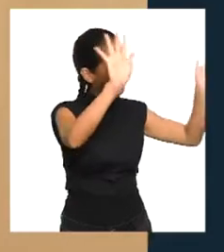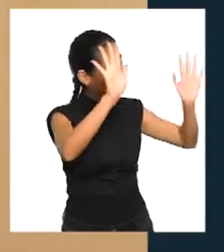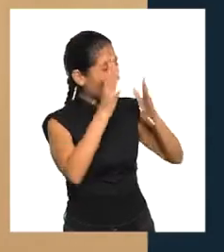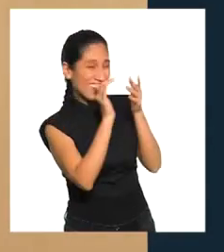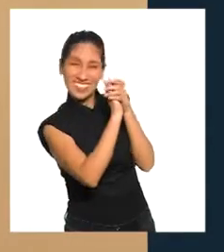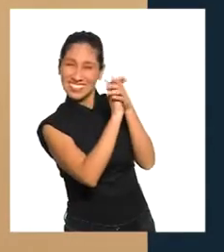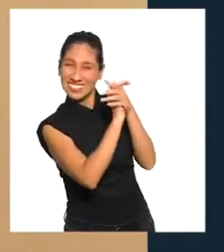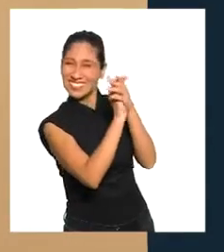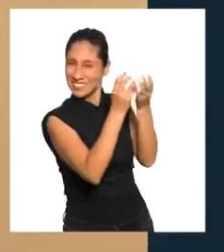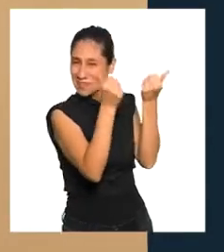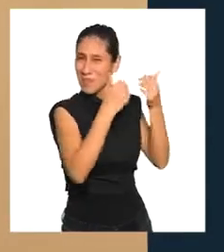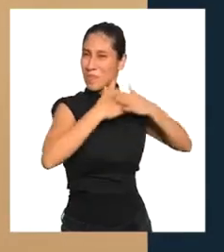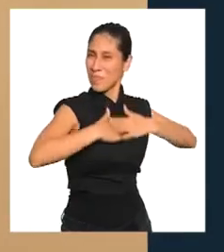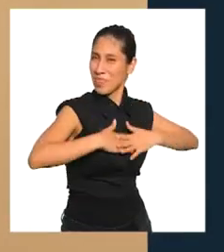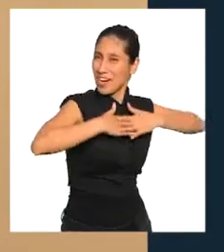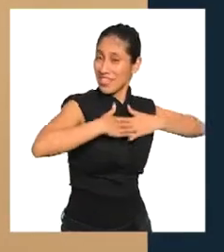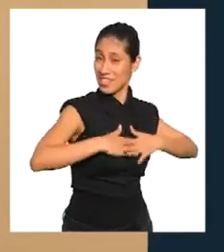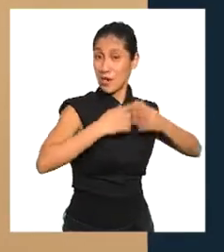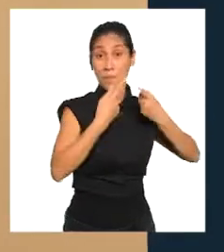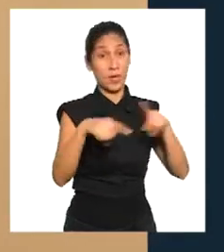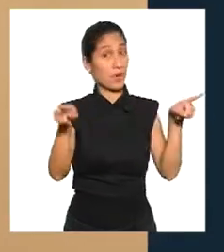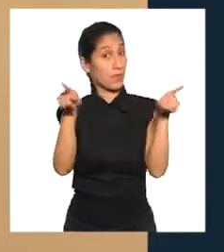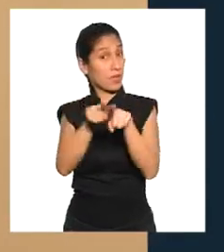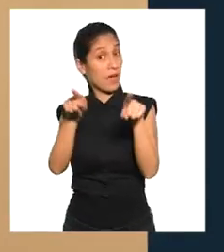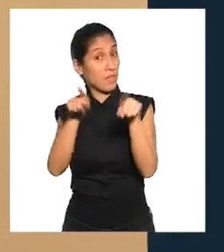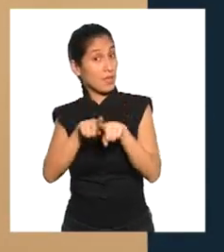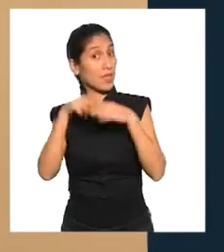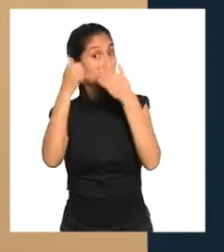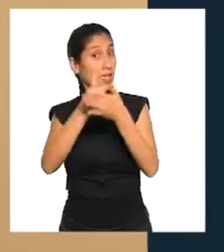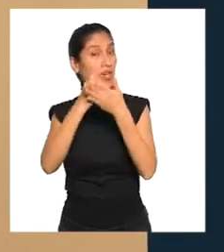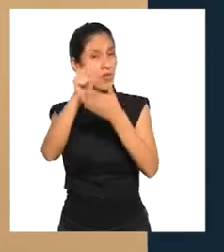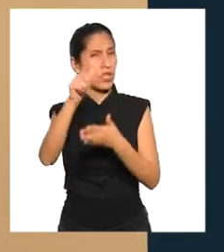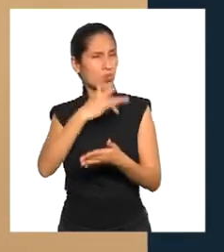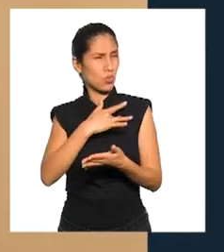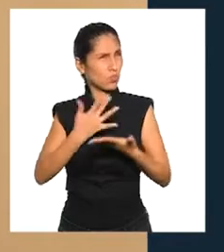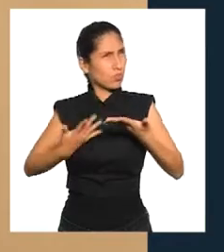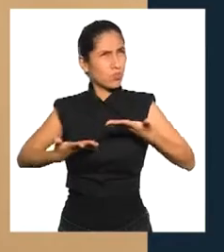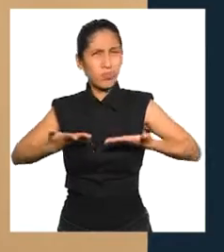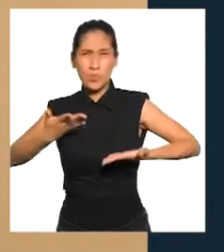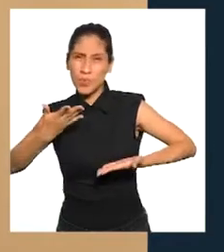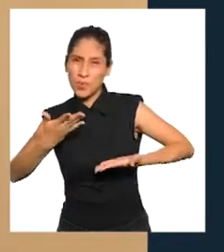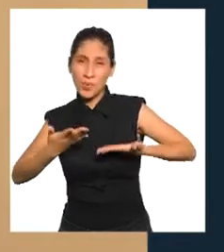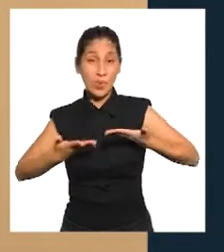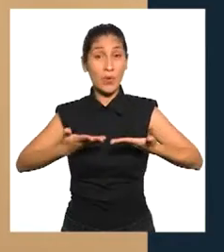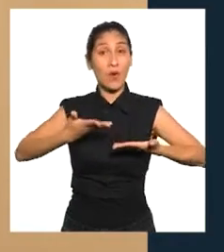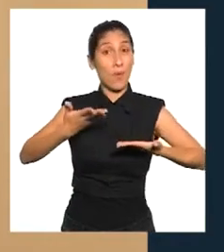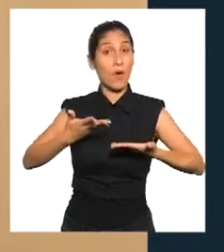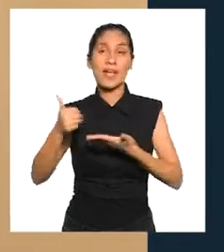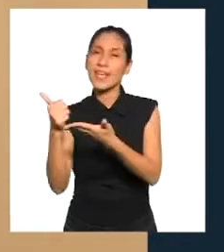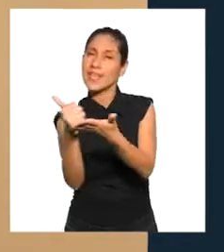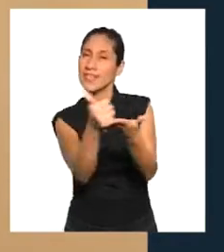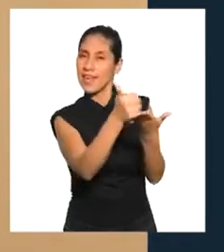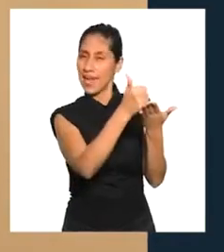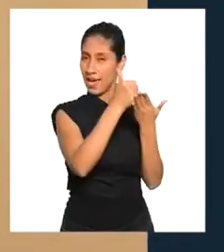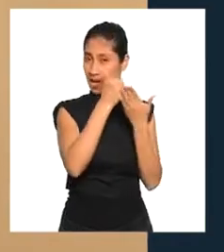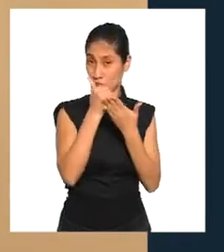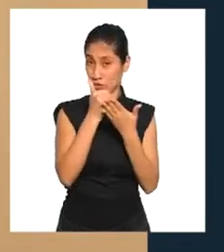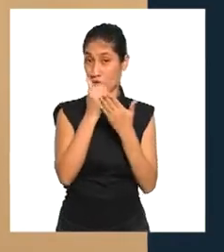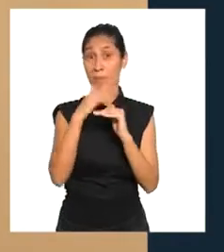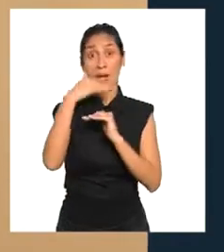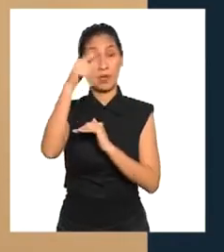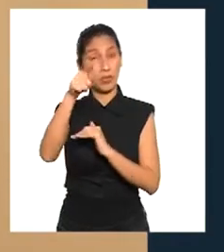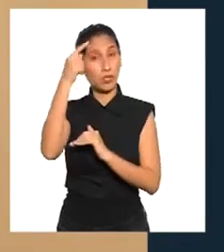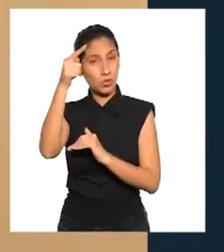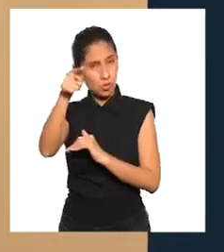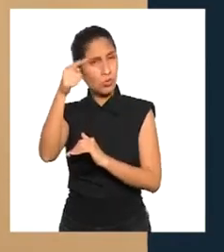sino también para alcanzar cierto equilibrio emocional que nos permitirá enfrentarnos a